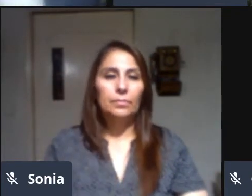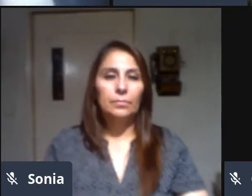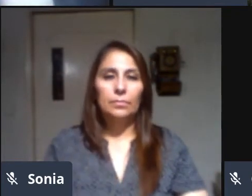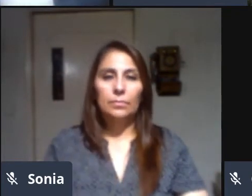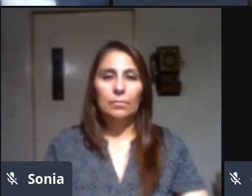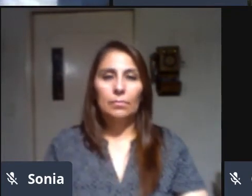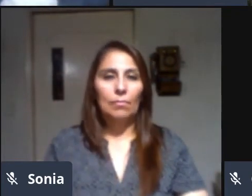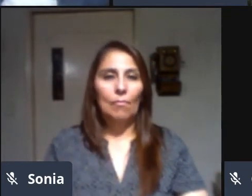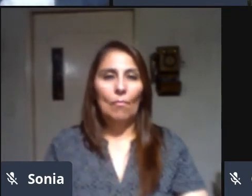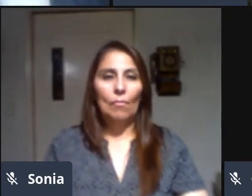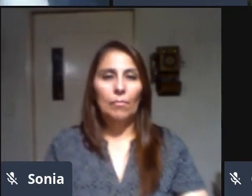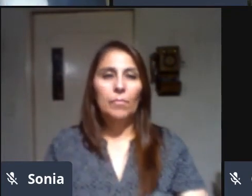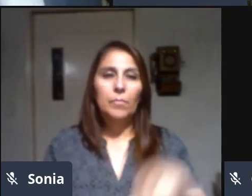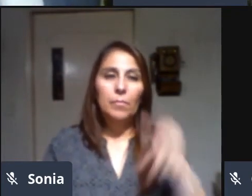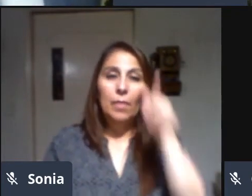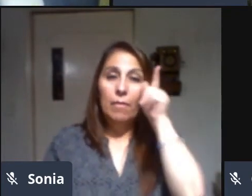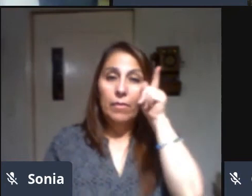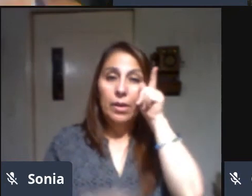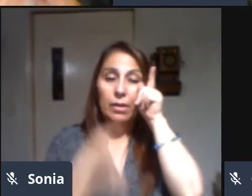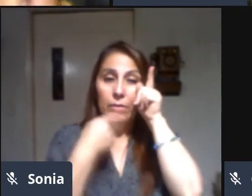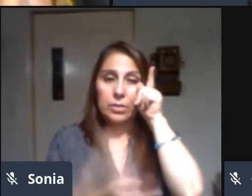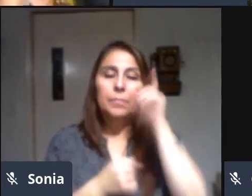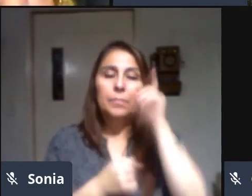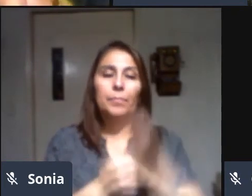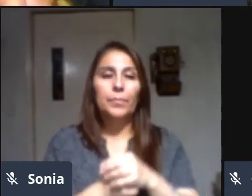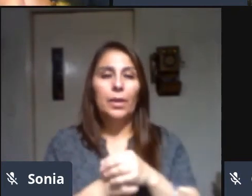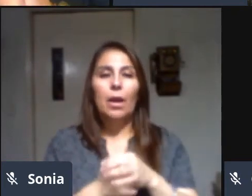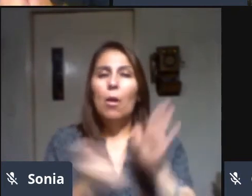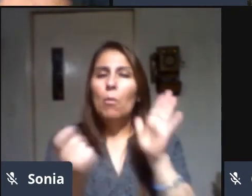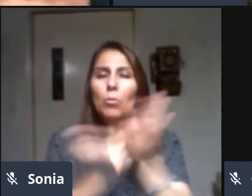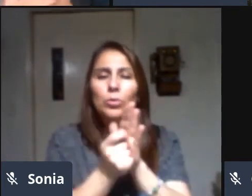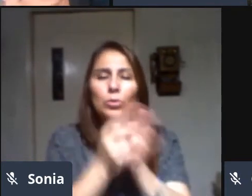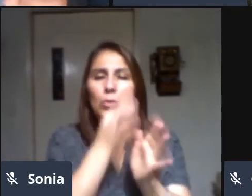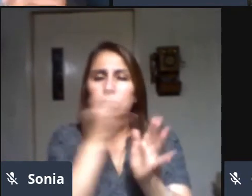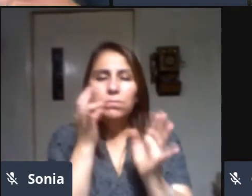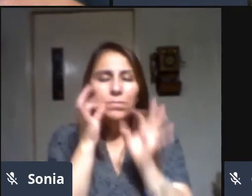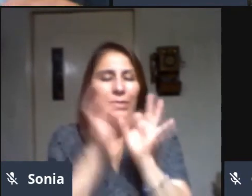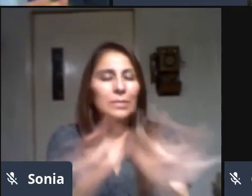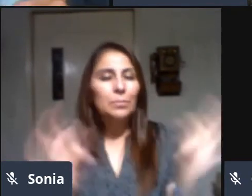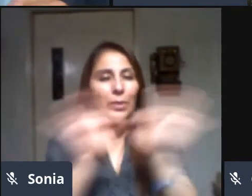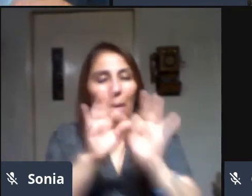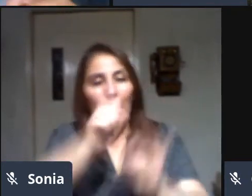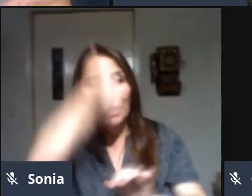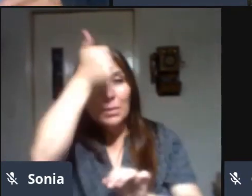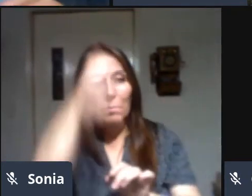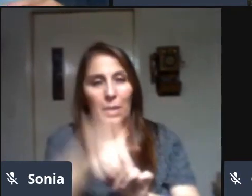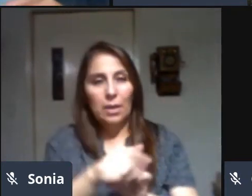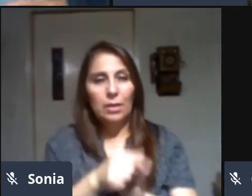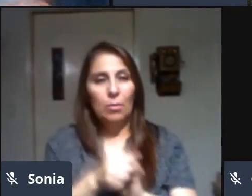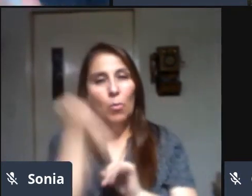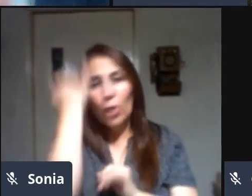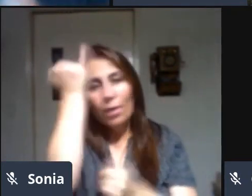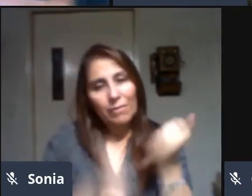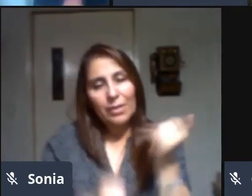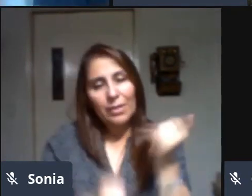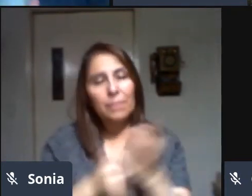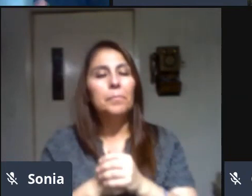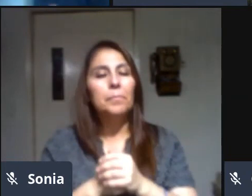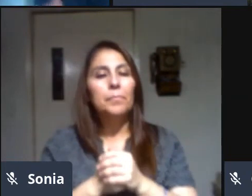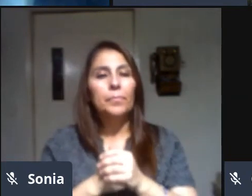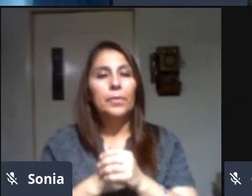si algo que me parece clave de esto último como última idea ya menos pues la